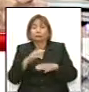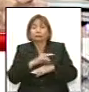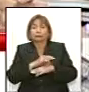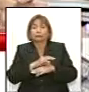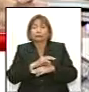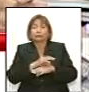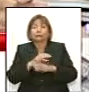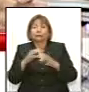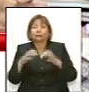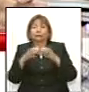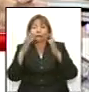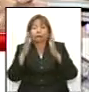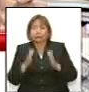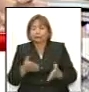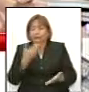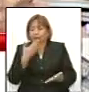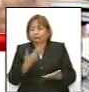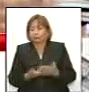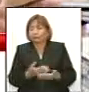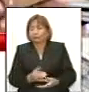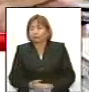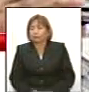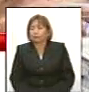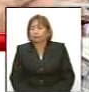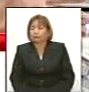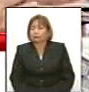ese plan, señorita. Gracias.